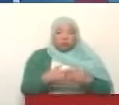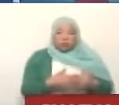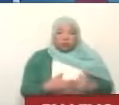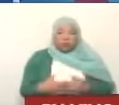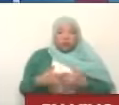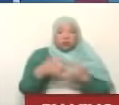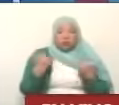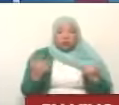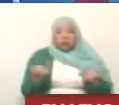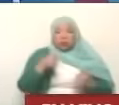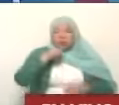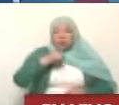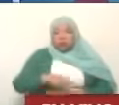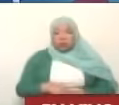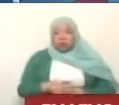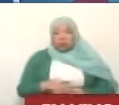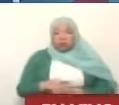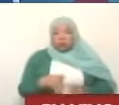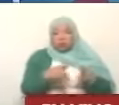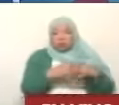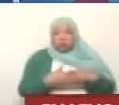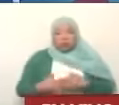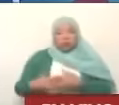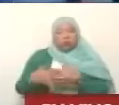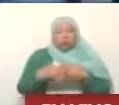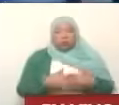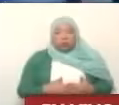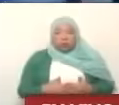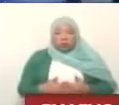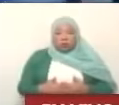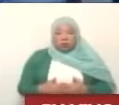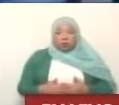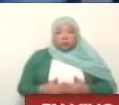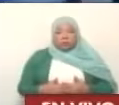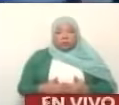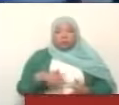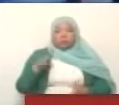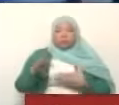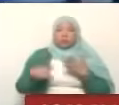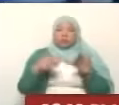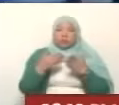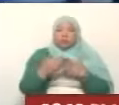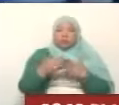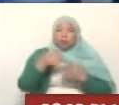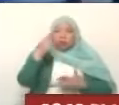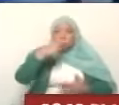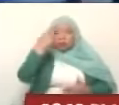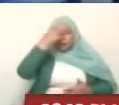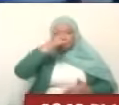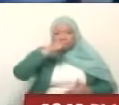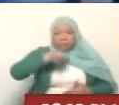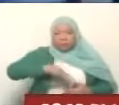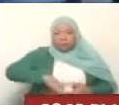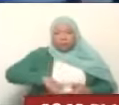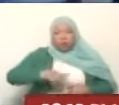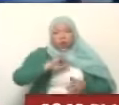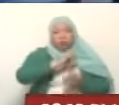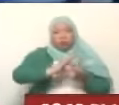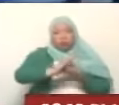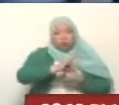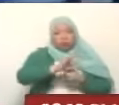ya pasados a la historia, el imperio estadounidense estaría declinando un dominio histórico de una